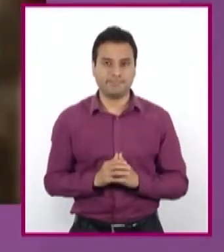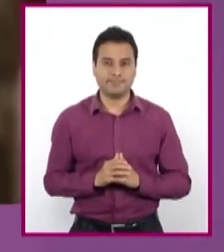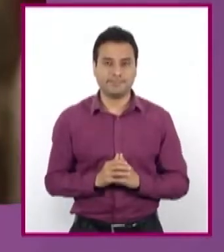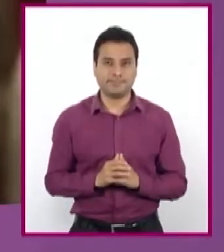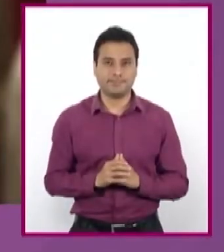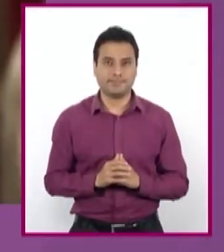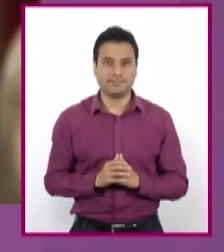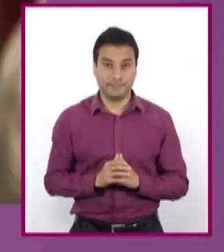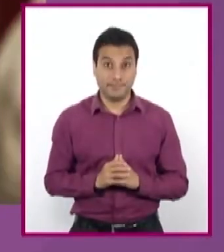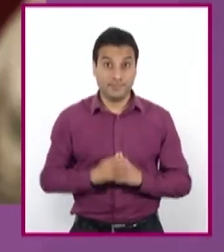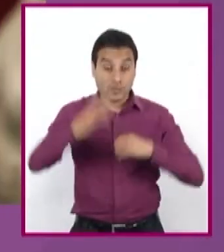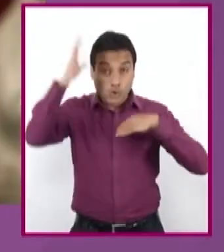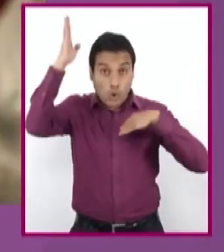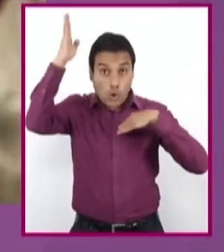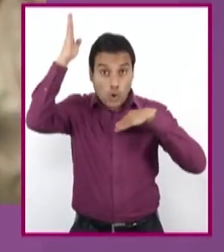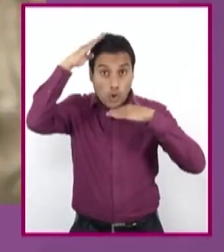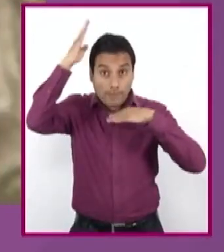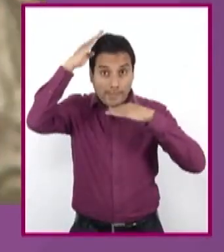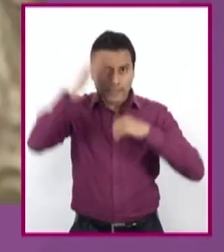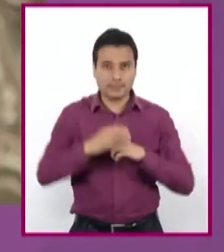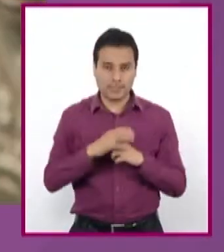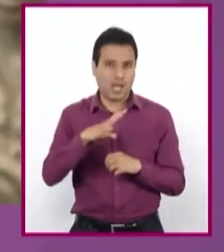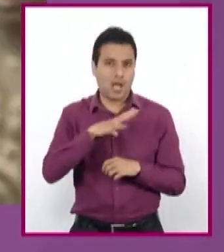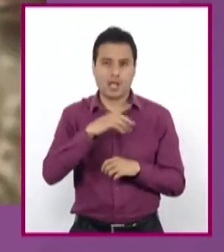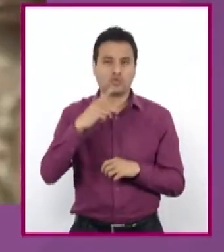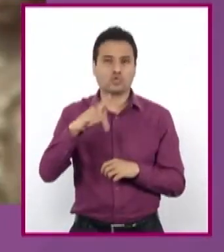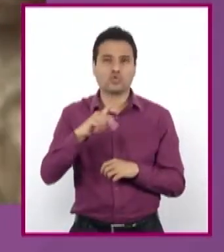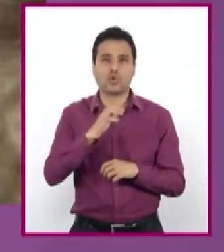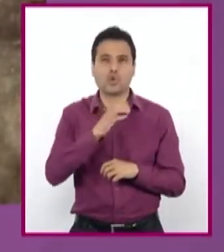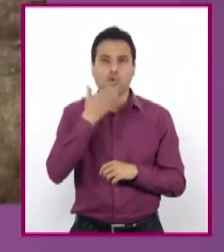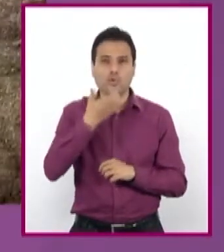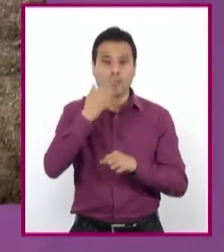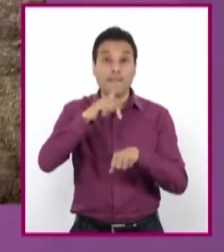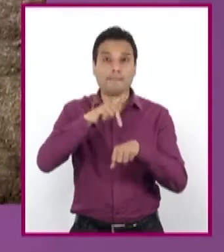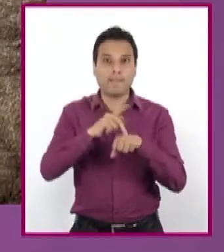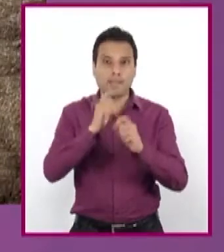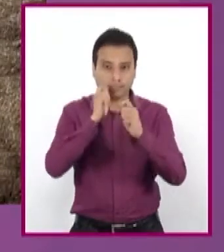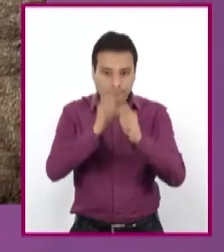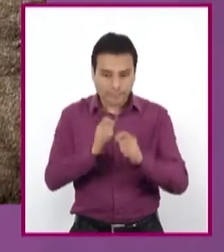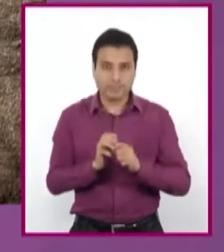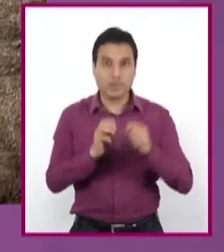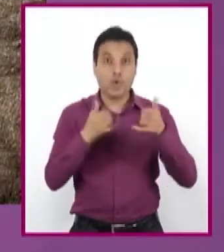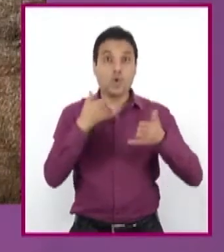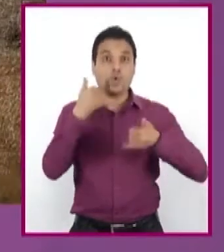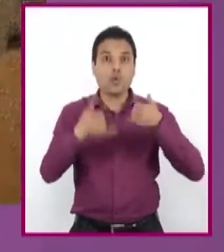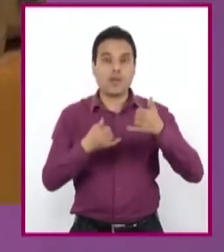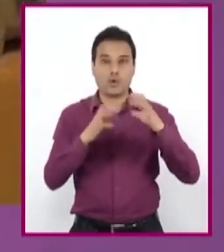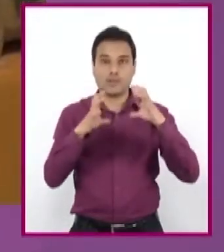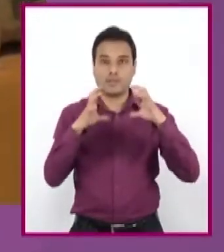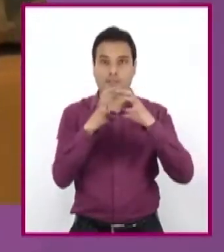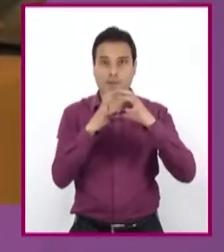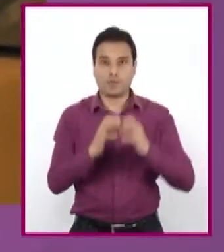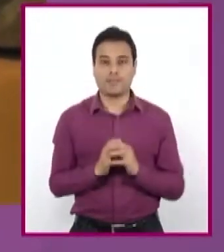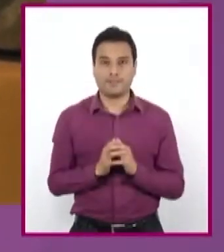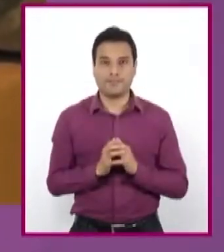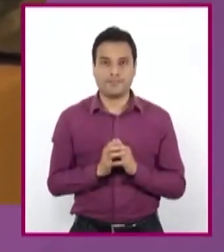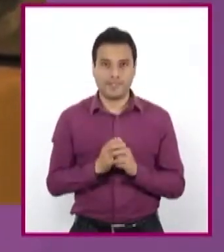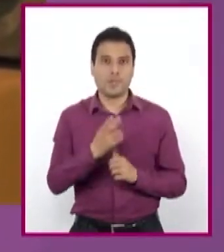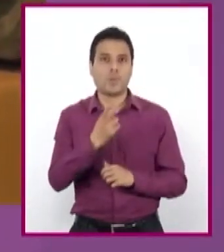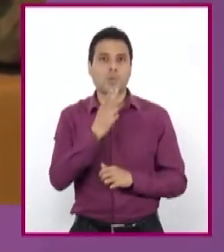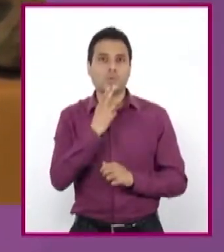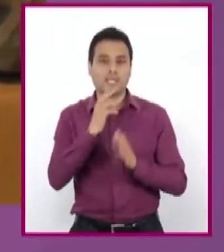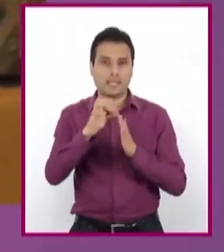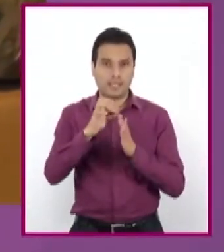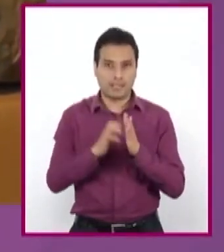olmecas aportaron, entre otras cosas, la talla en piedra, el juego de pelota, el uso del calendario y